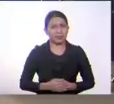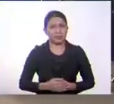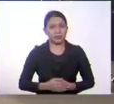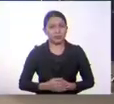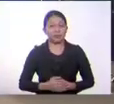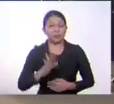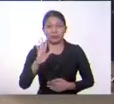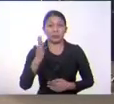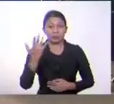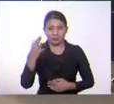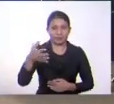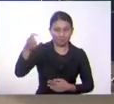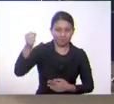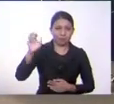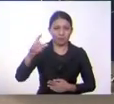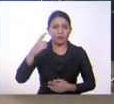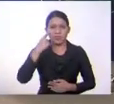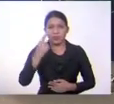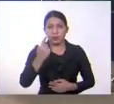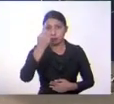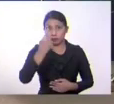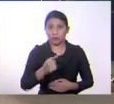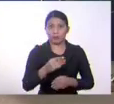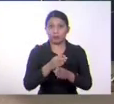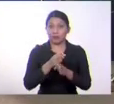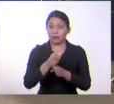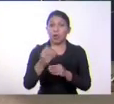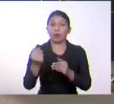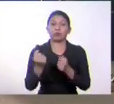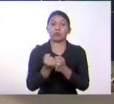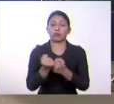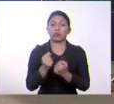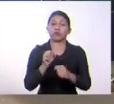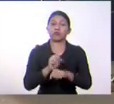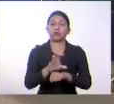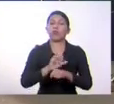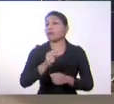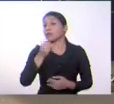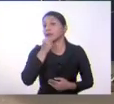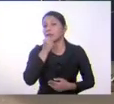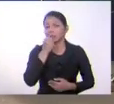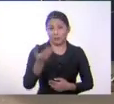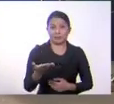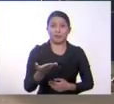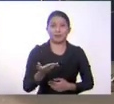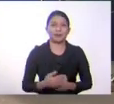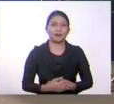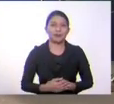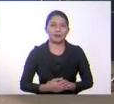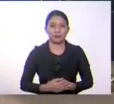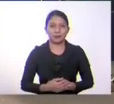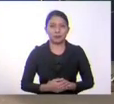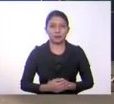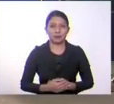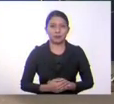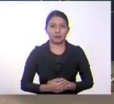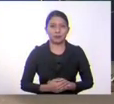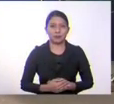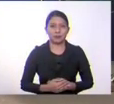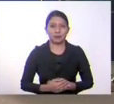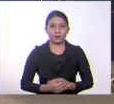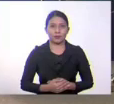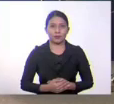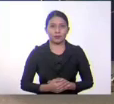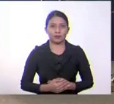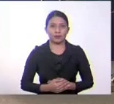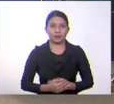colocarlos, entonces, ¿te parece si vamos a ver a nuestra especialista para que nos dé la información que necesitamos para completar el orden? Ya regresamos.